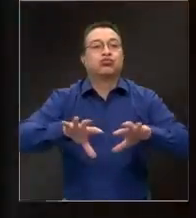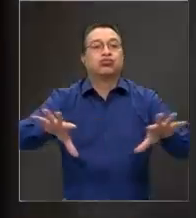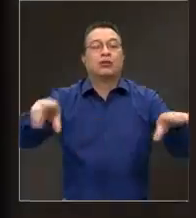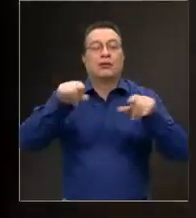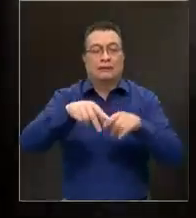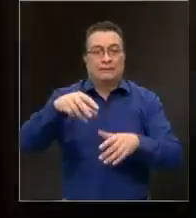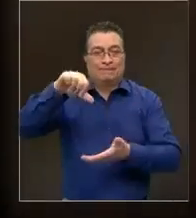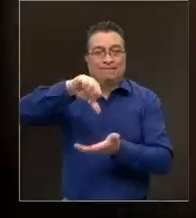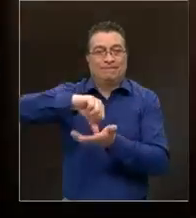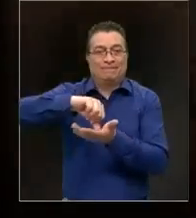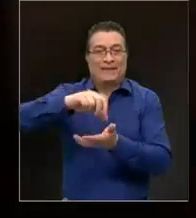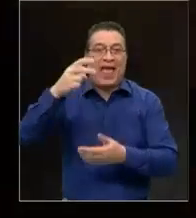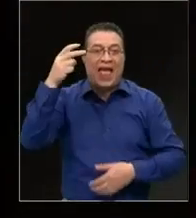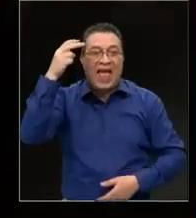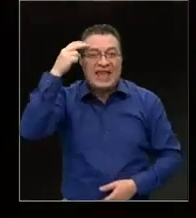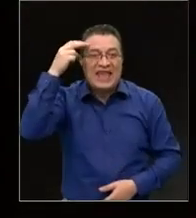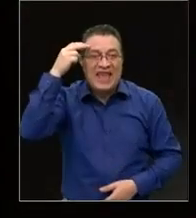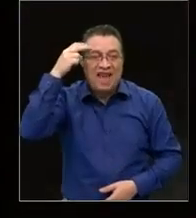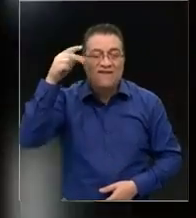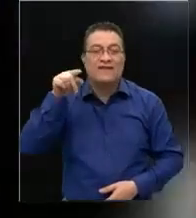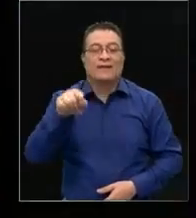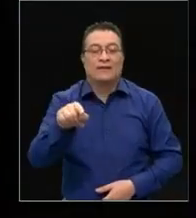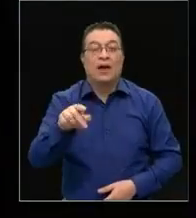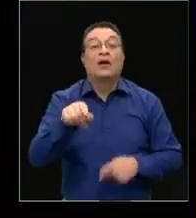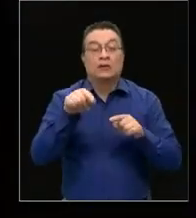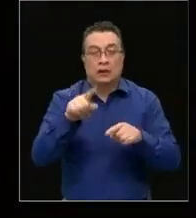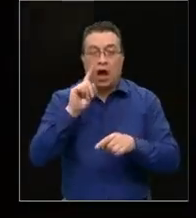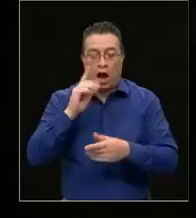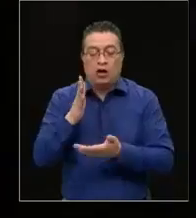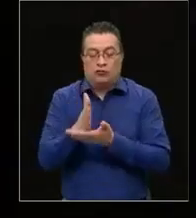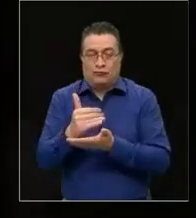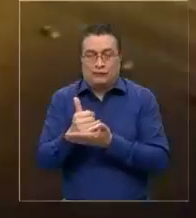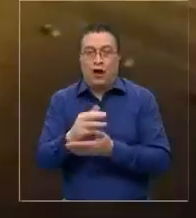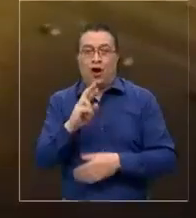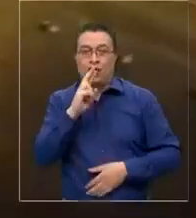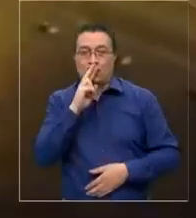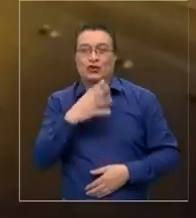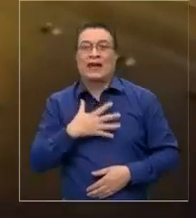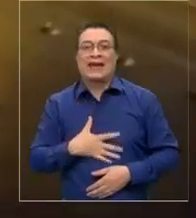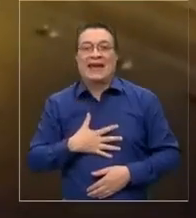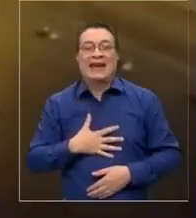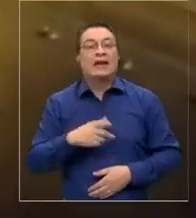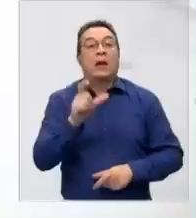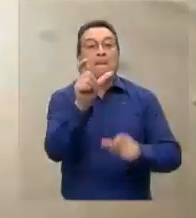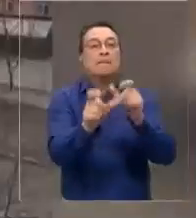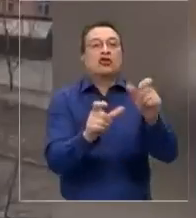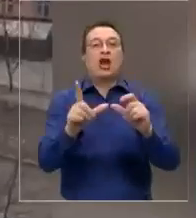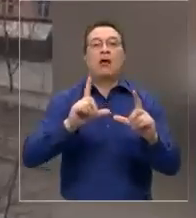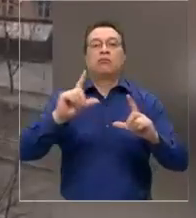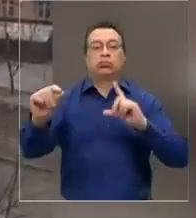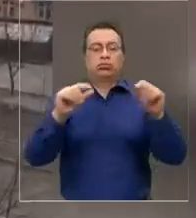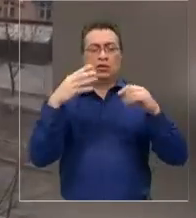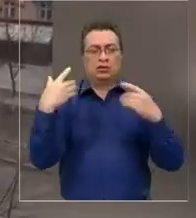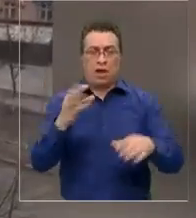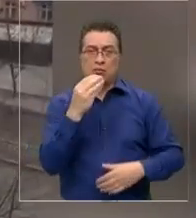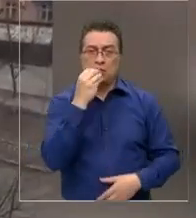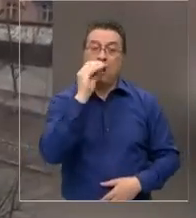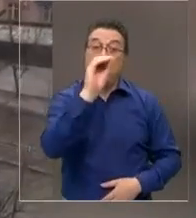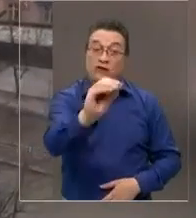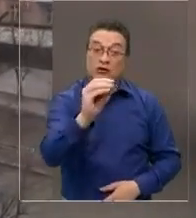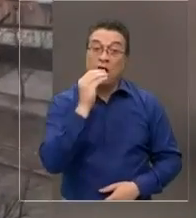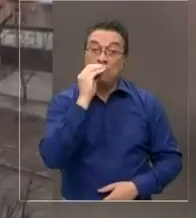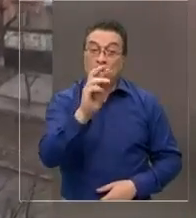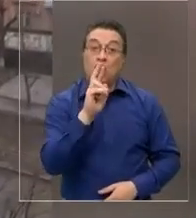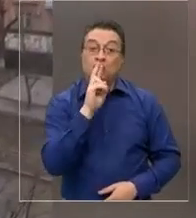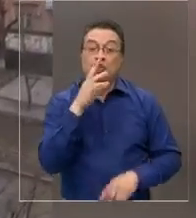de Kiev. Insisto, sabemos que parte de la estrategia del ejército ruso es desalojar la ciudad, y se le ha dicho, ha sido una advertencia, ha